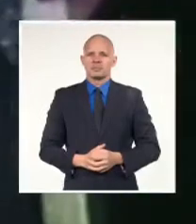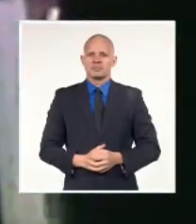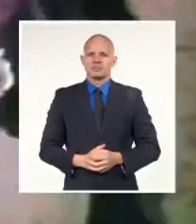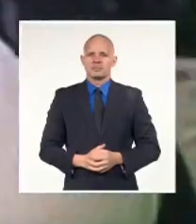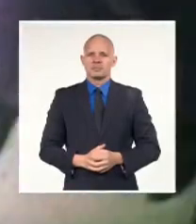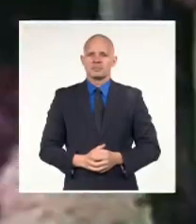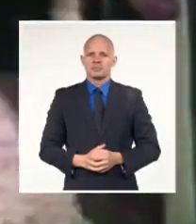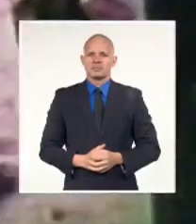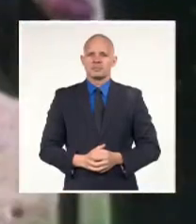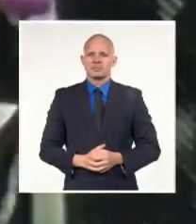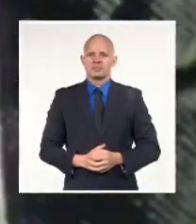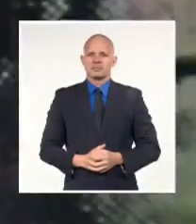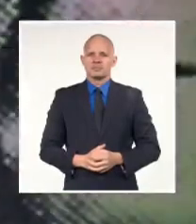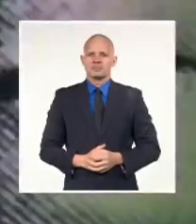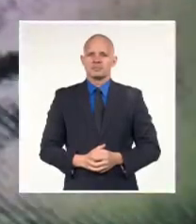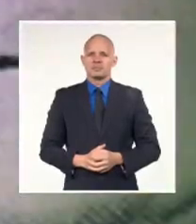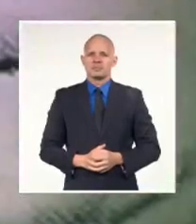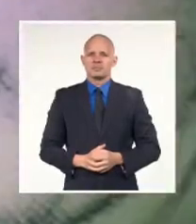Hay